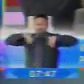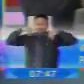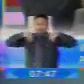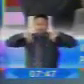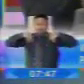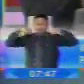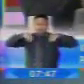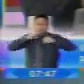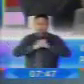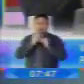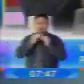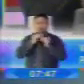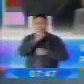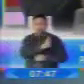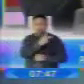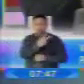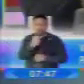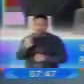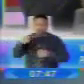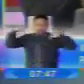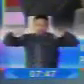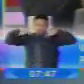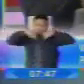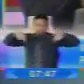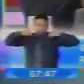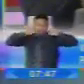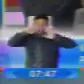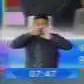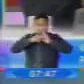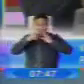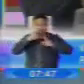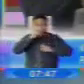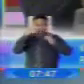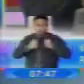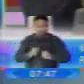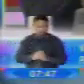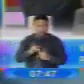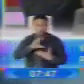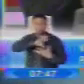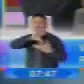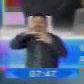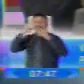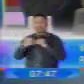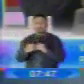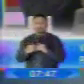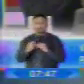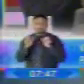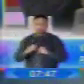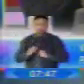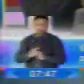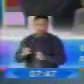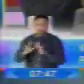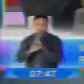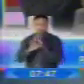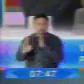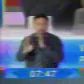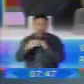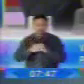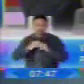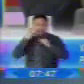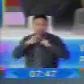partir de la numeración de sus butacas, cumplir. Es un protocolo estricto que nuevamente se ha adaptado, que permite que haya filas